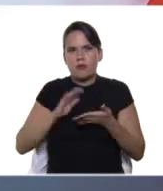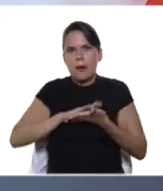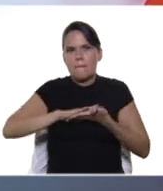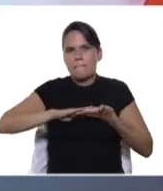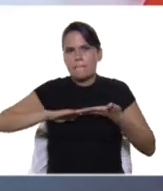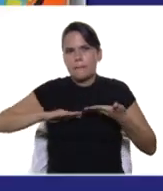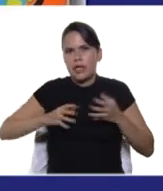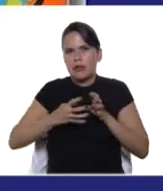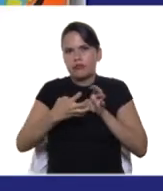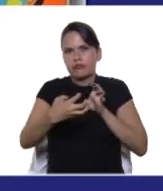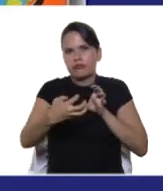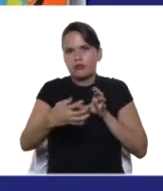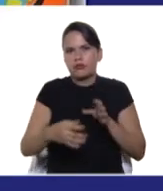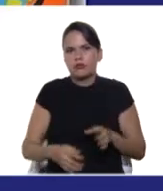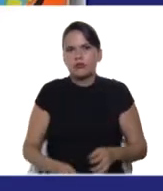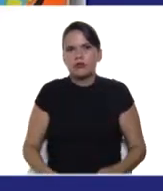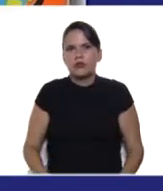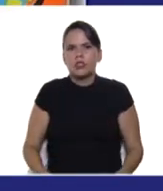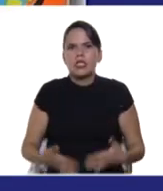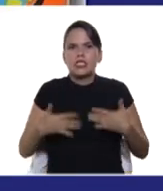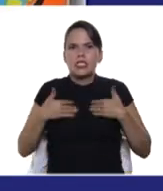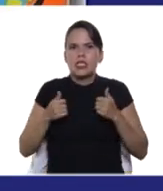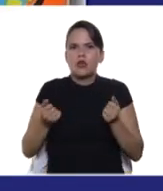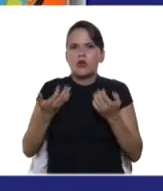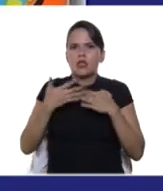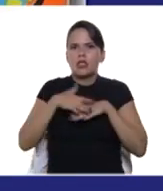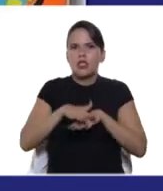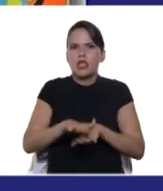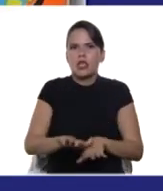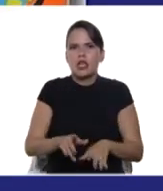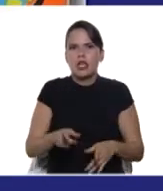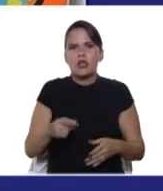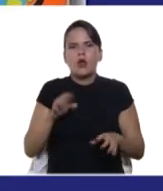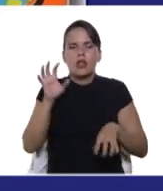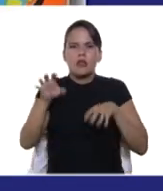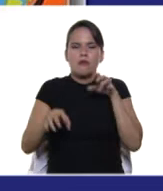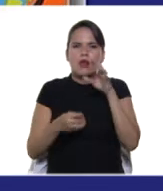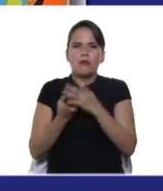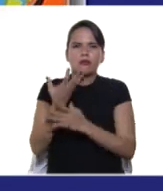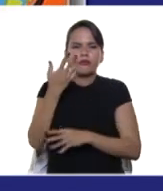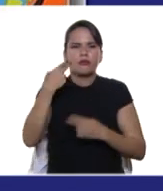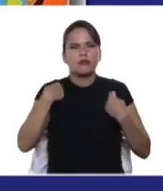Tema generador, salud integral de los seres vivos.